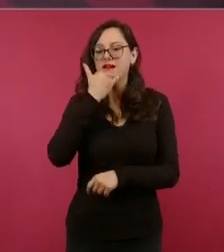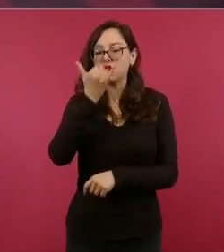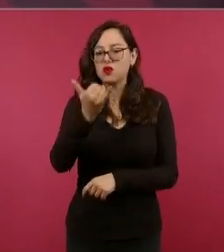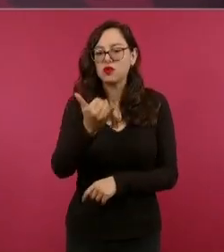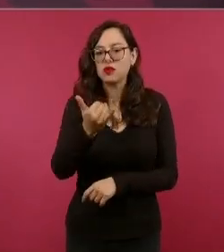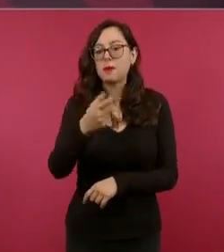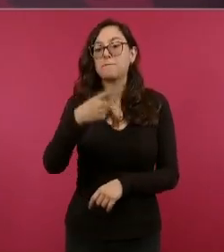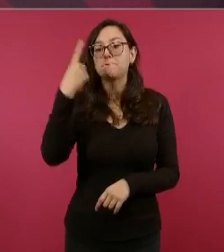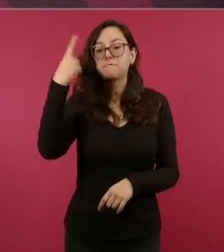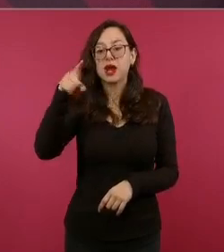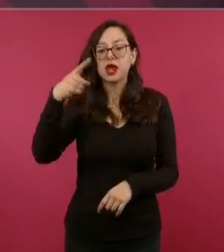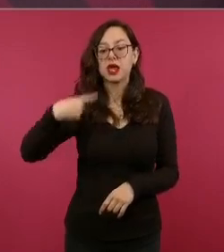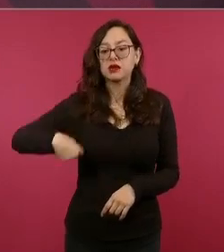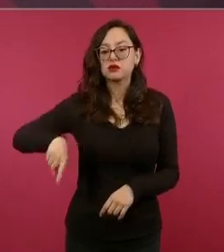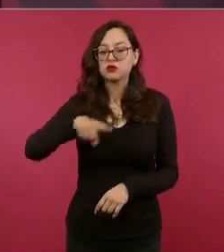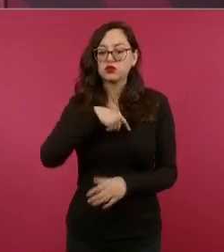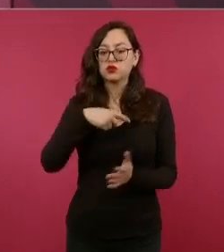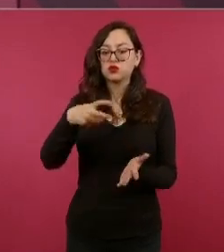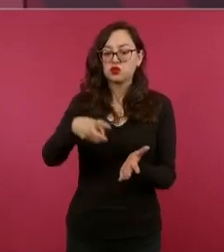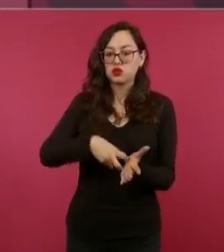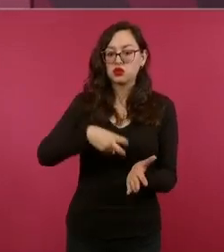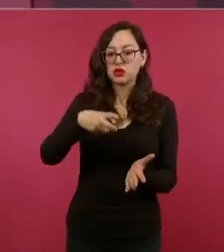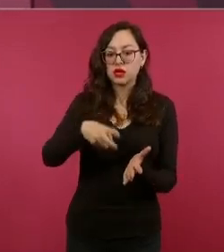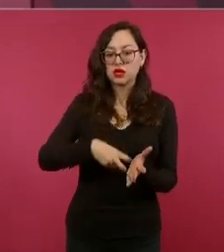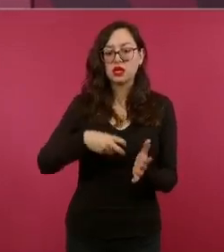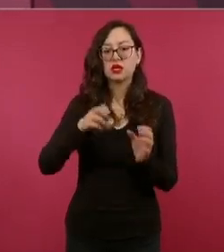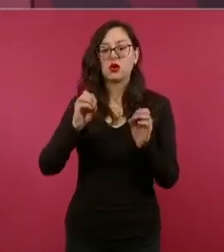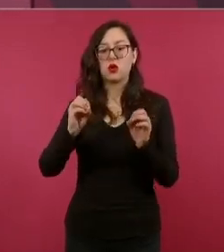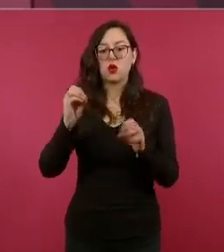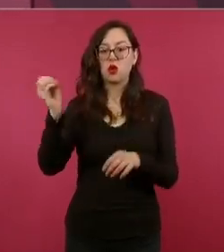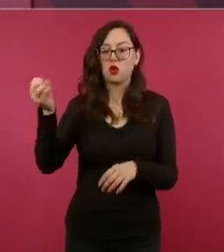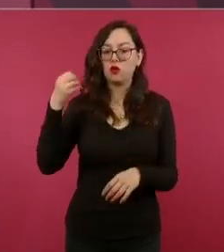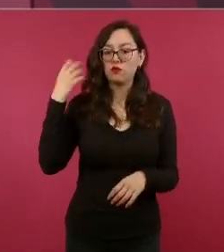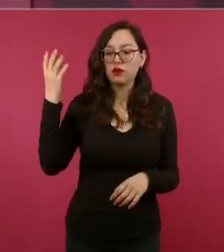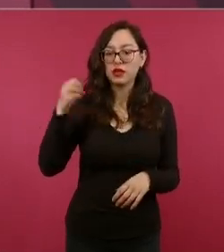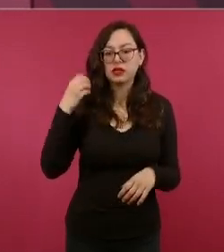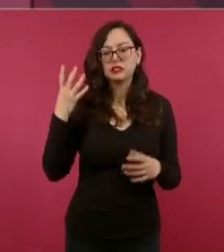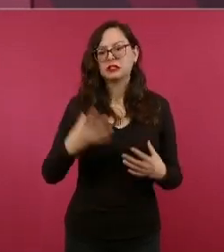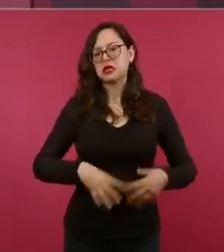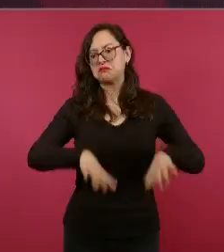que nos avisen y bajamos completo